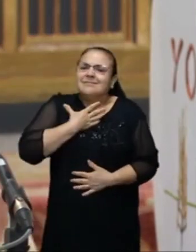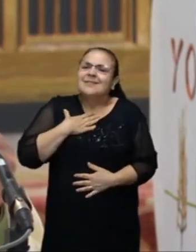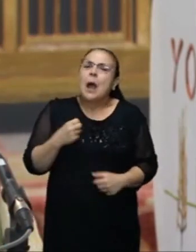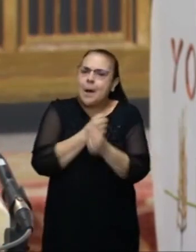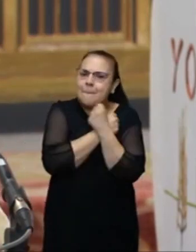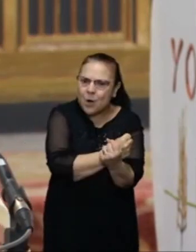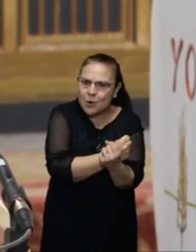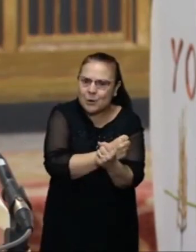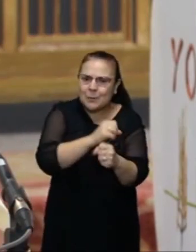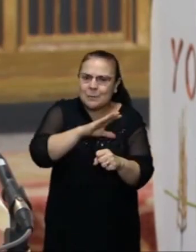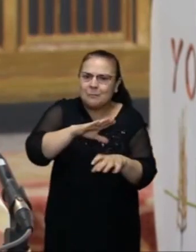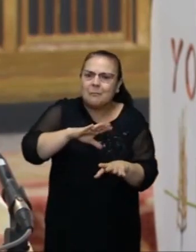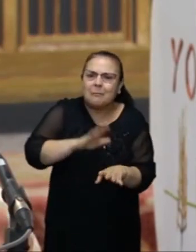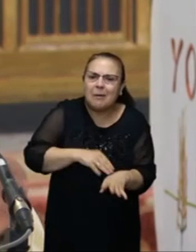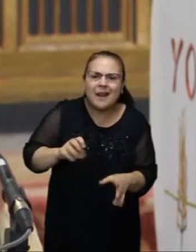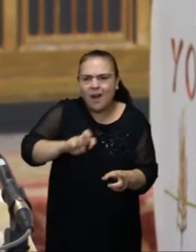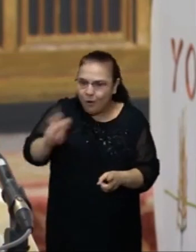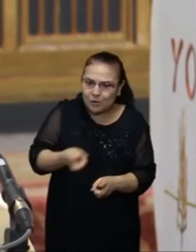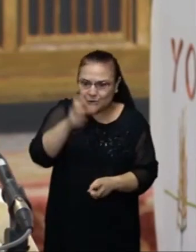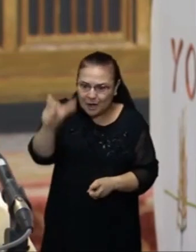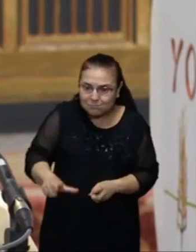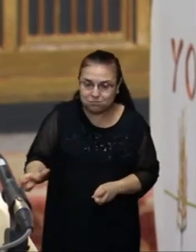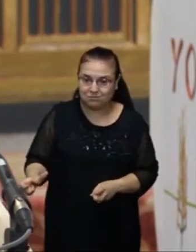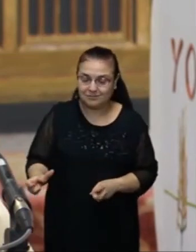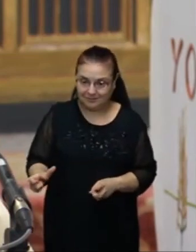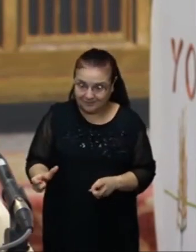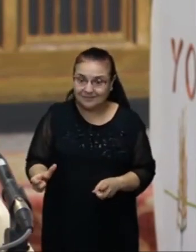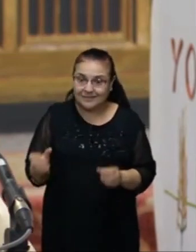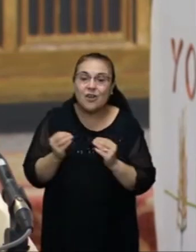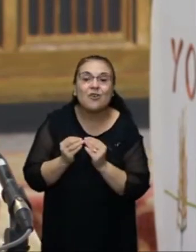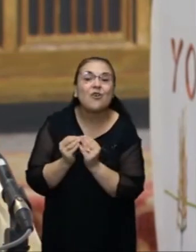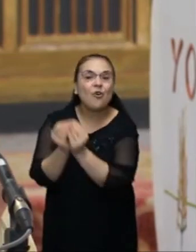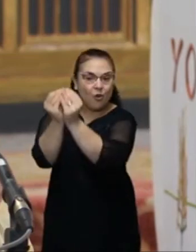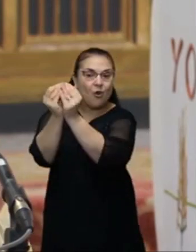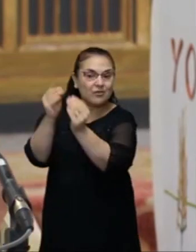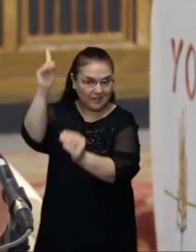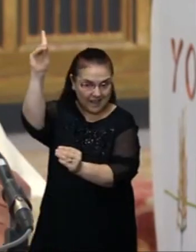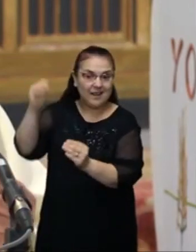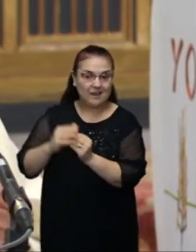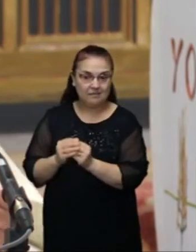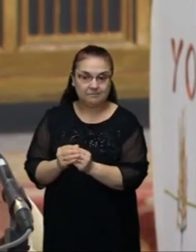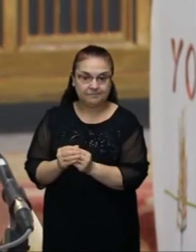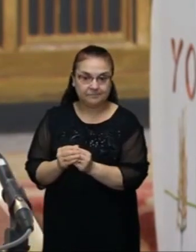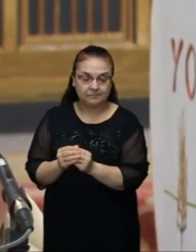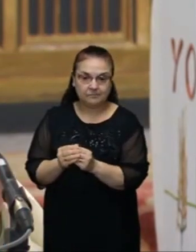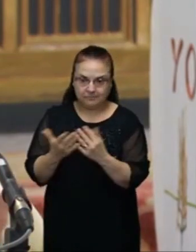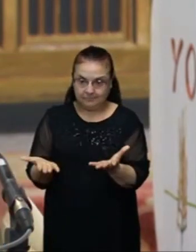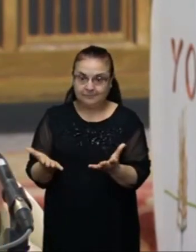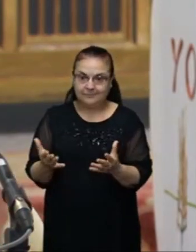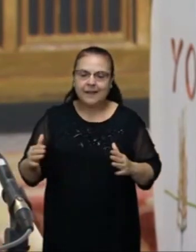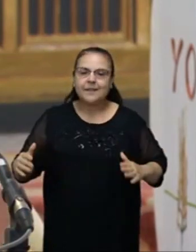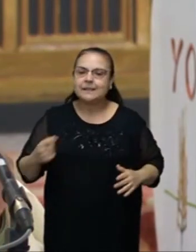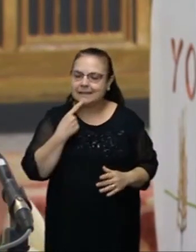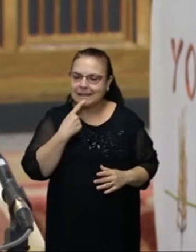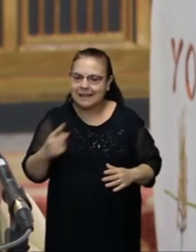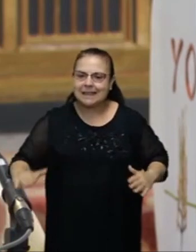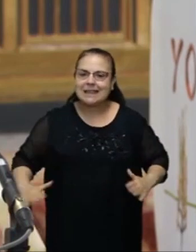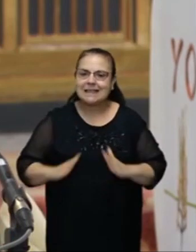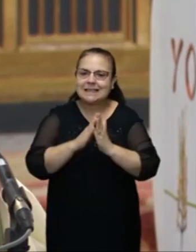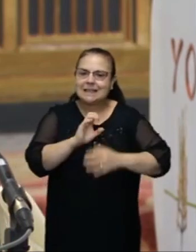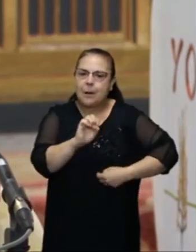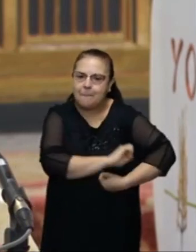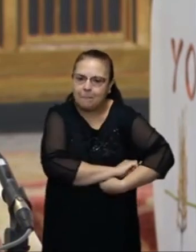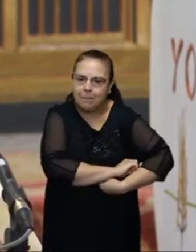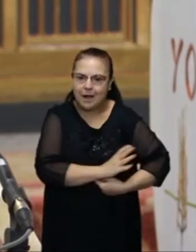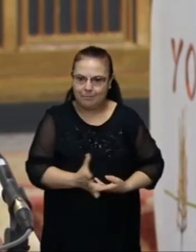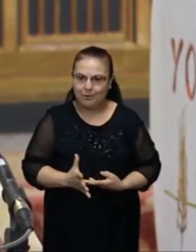a los demás. Él, que sin Él no es posible nada. Que nadie puede decir, como dice San Pablo, que Jesús es Señor si no es por la